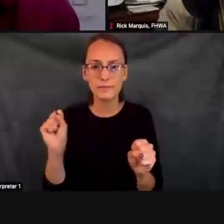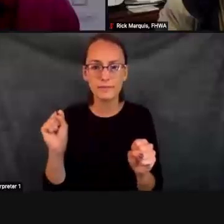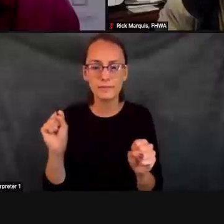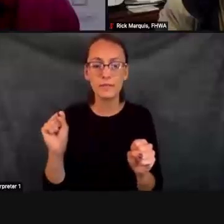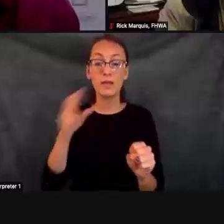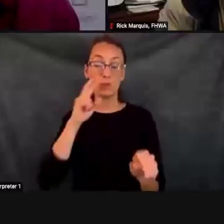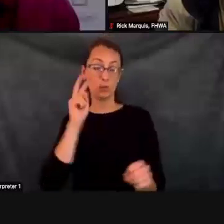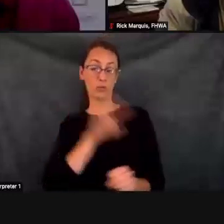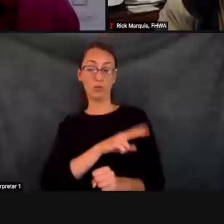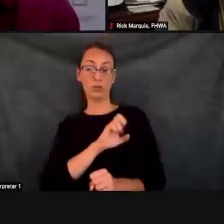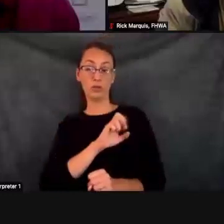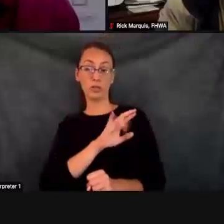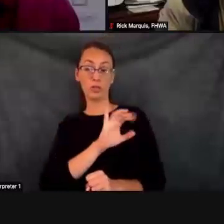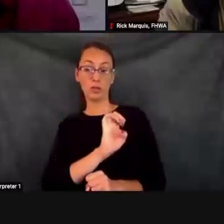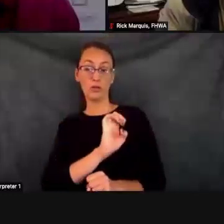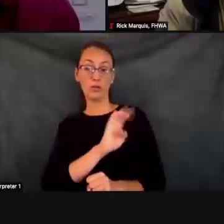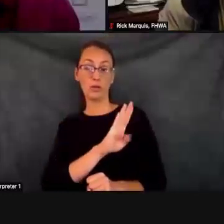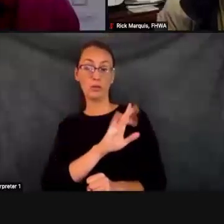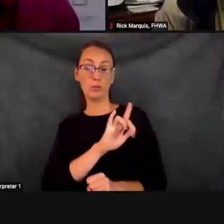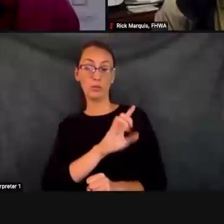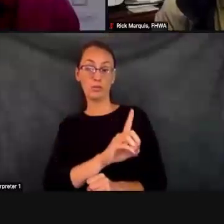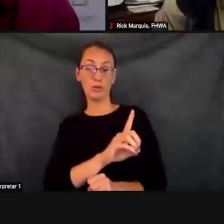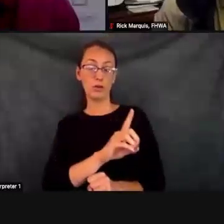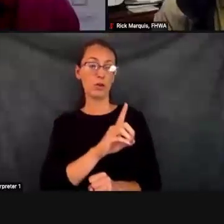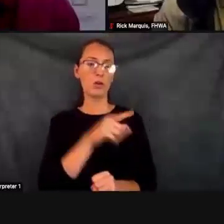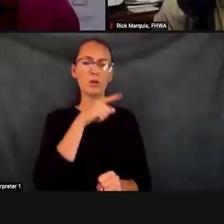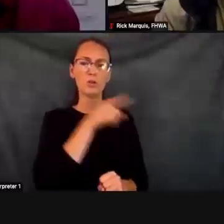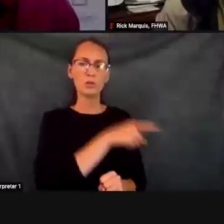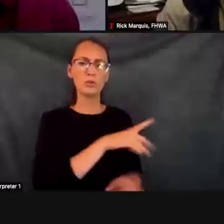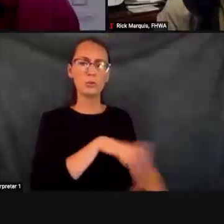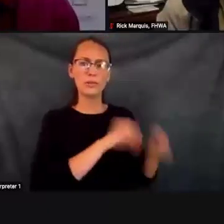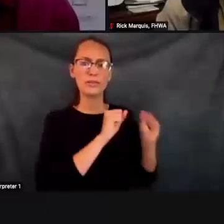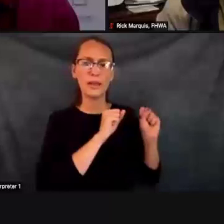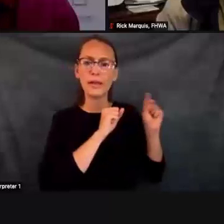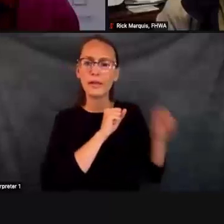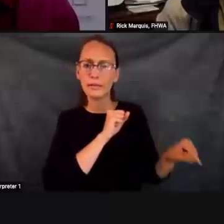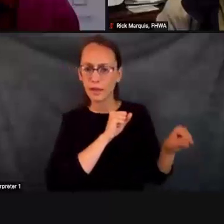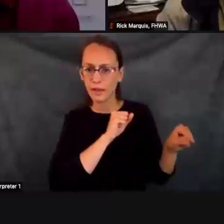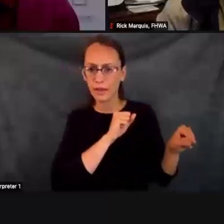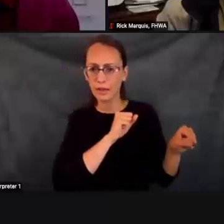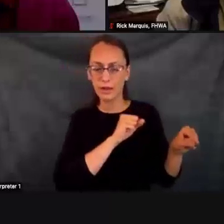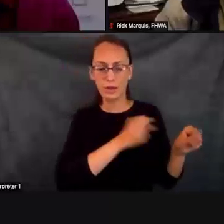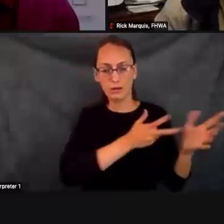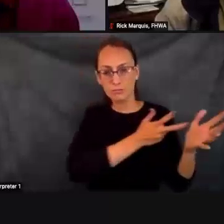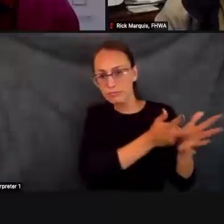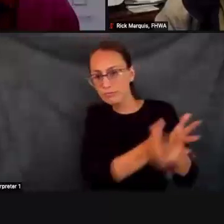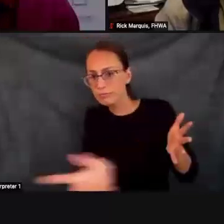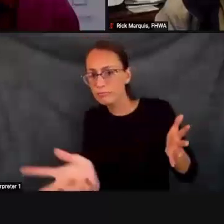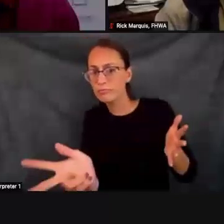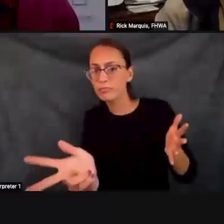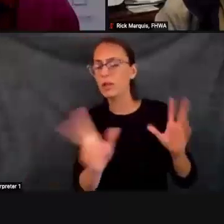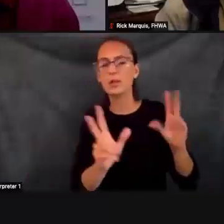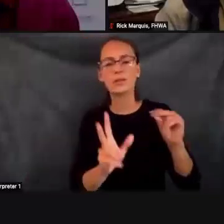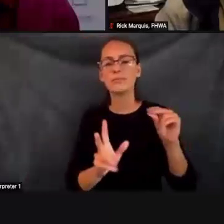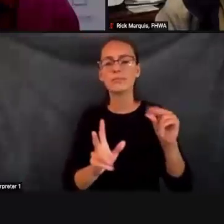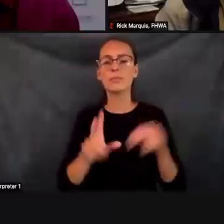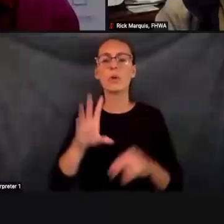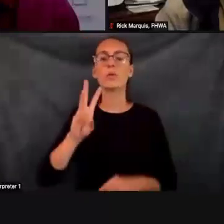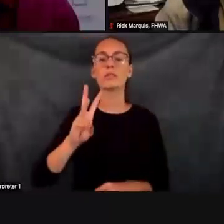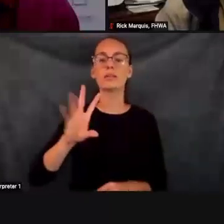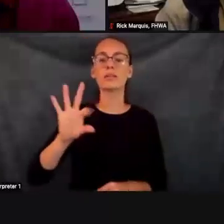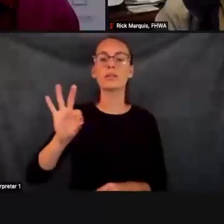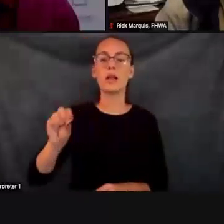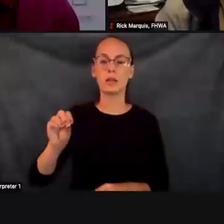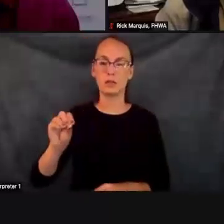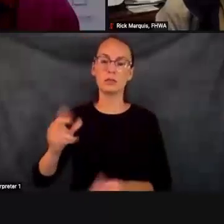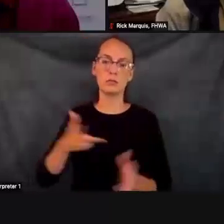más seguro. Si ve ahora a Erie Boulevard, ¿usted lo tomaría o el 690? No, va